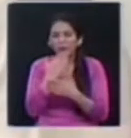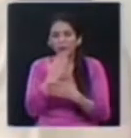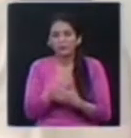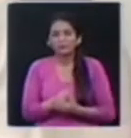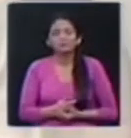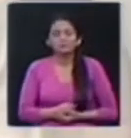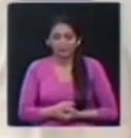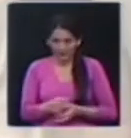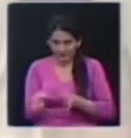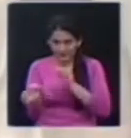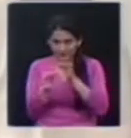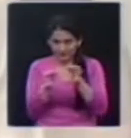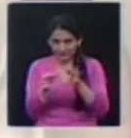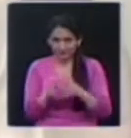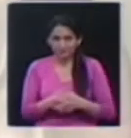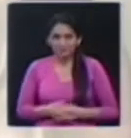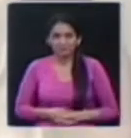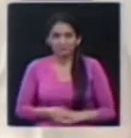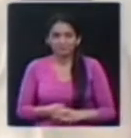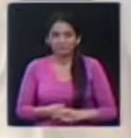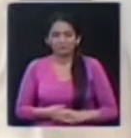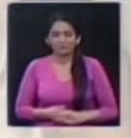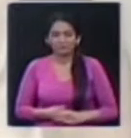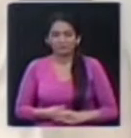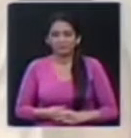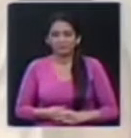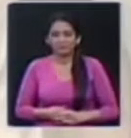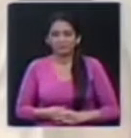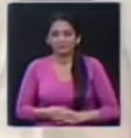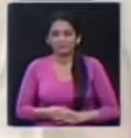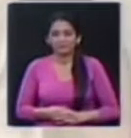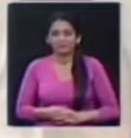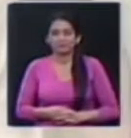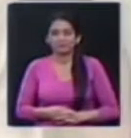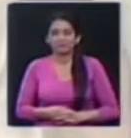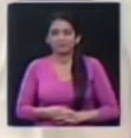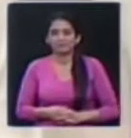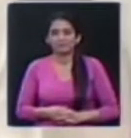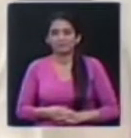actividad lúdica enfocada justamente a que